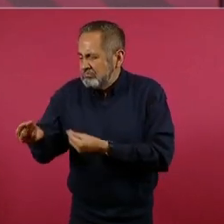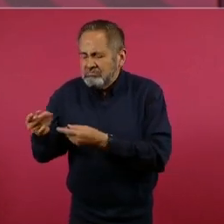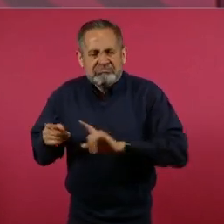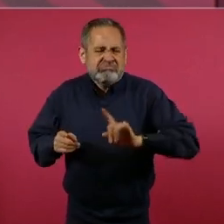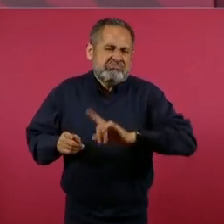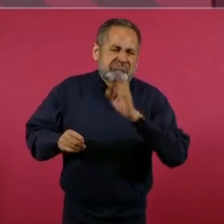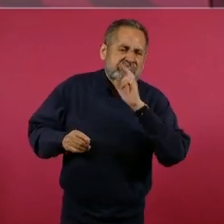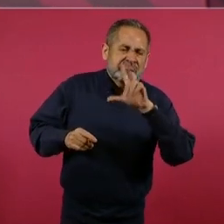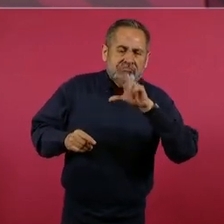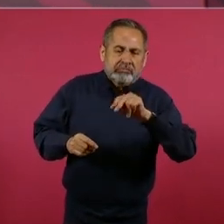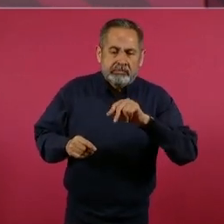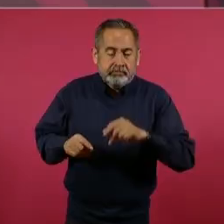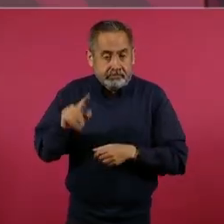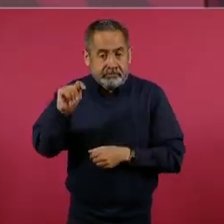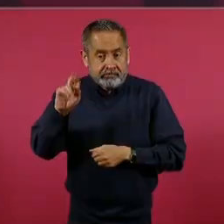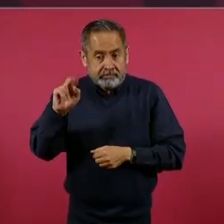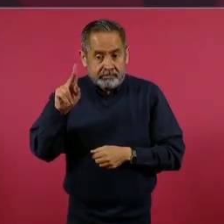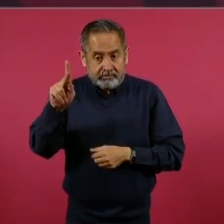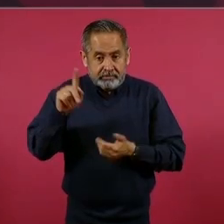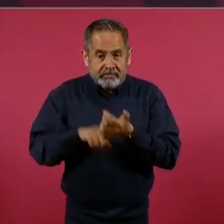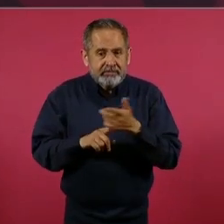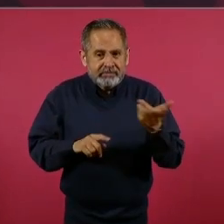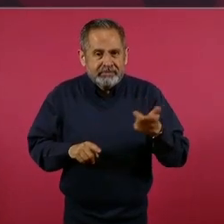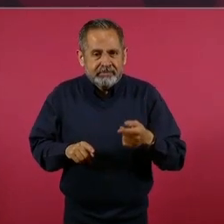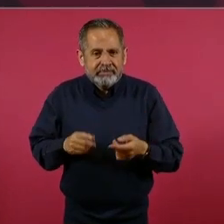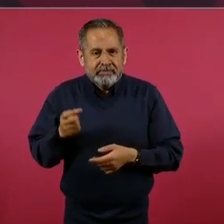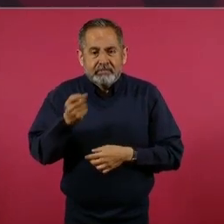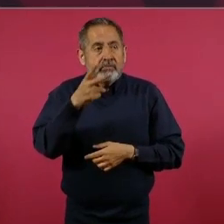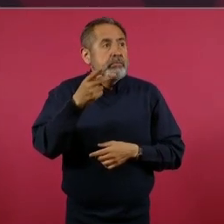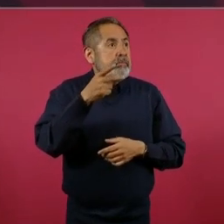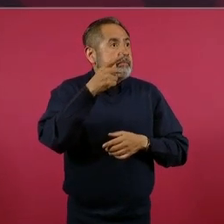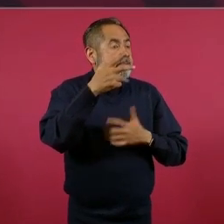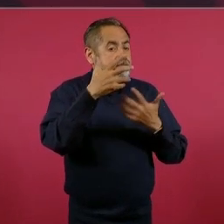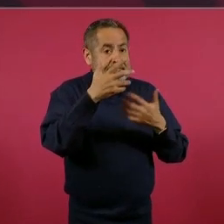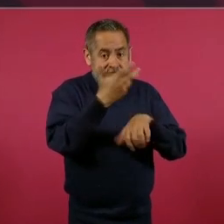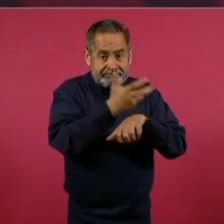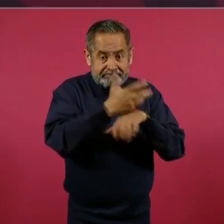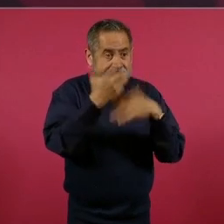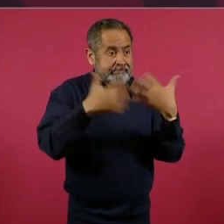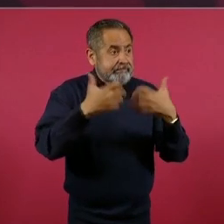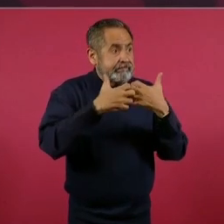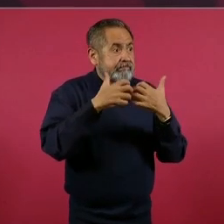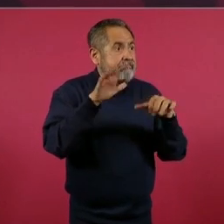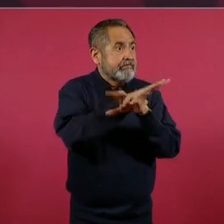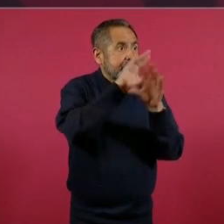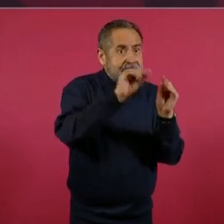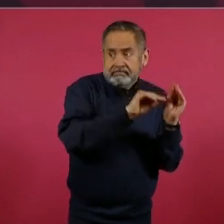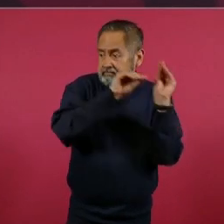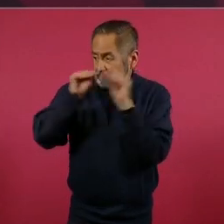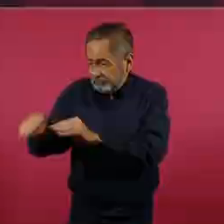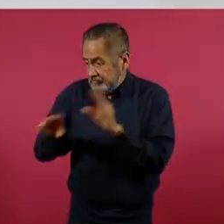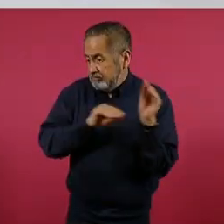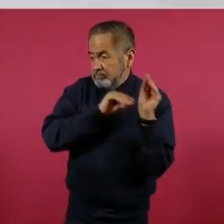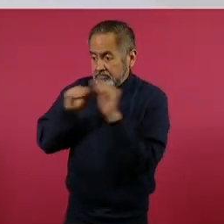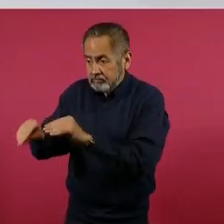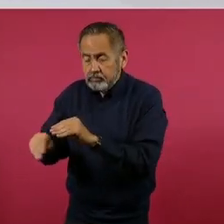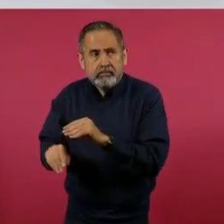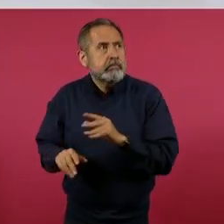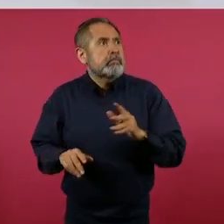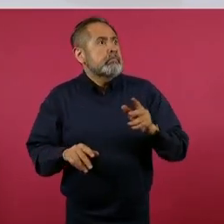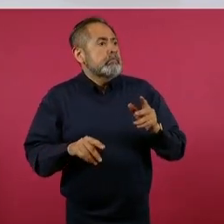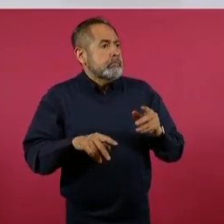se estaban saliendo empresas, estaban perdiendo empleos. Y como es un